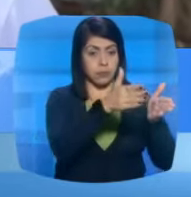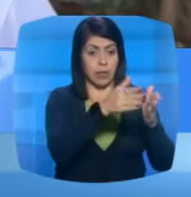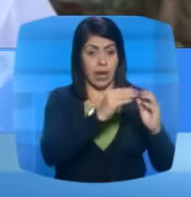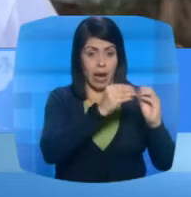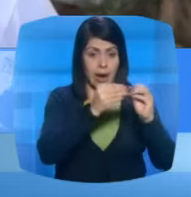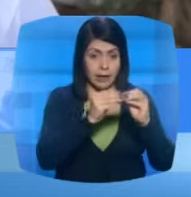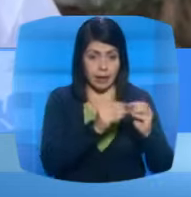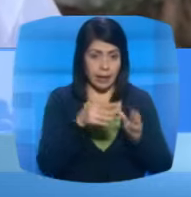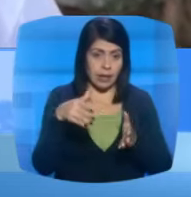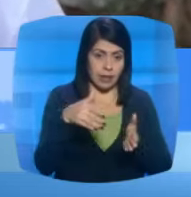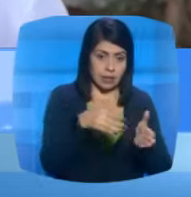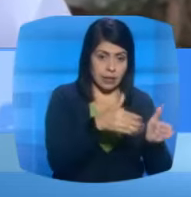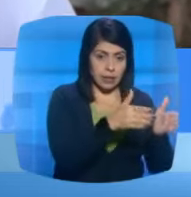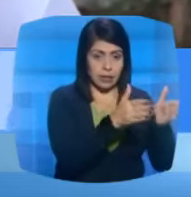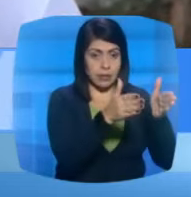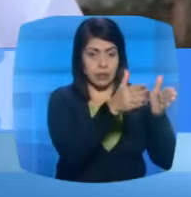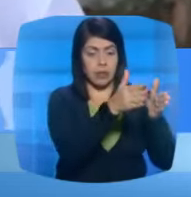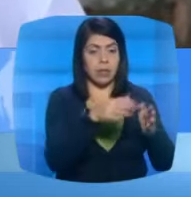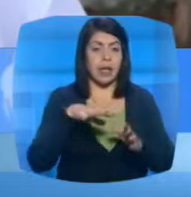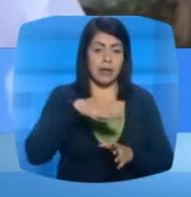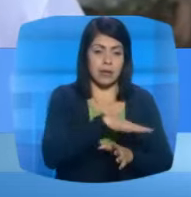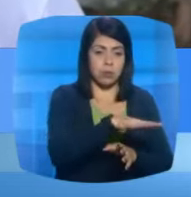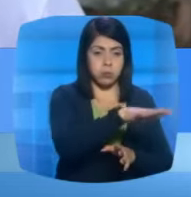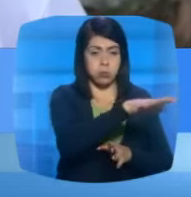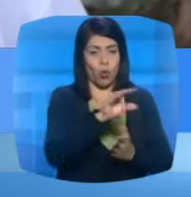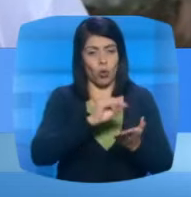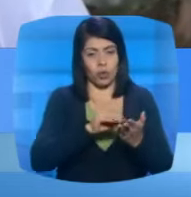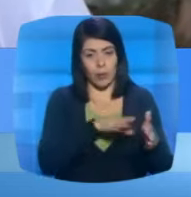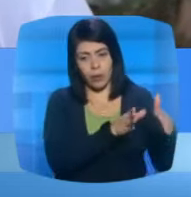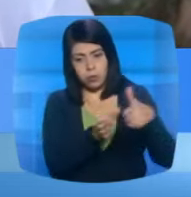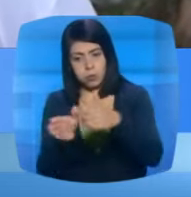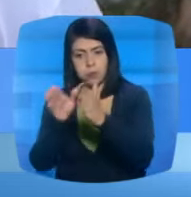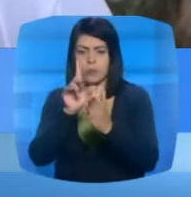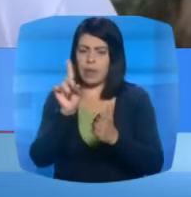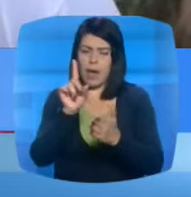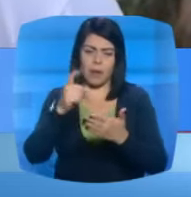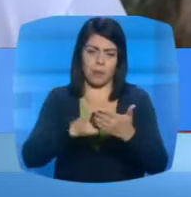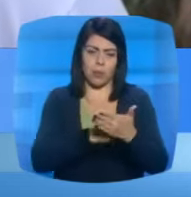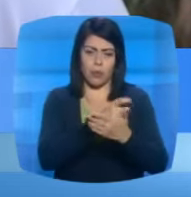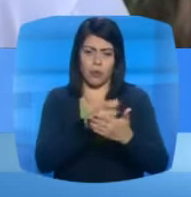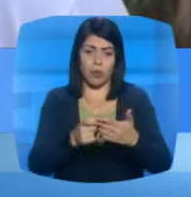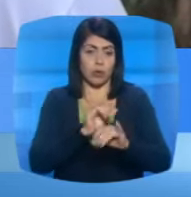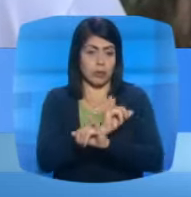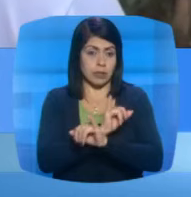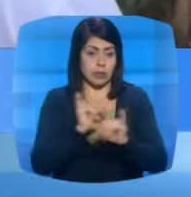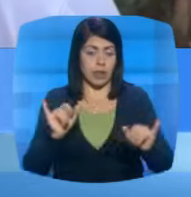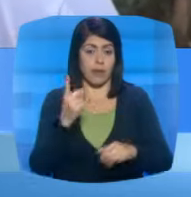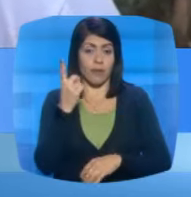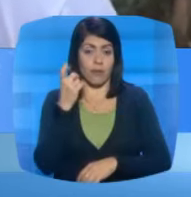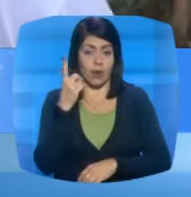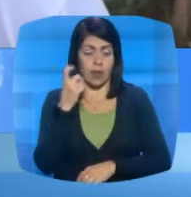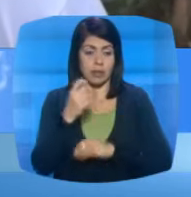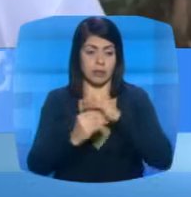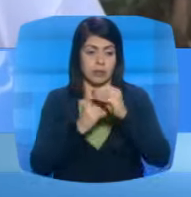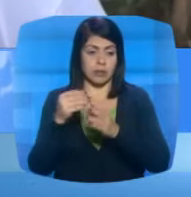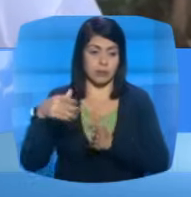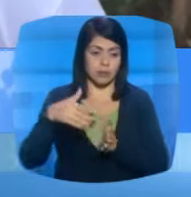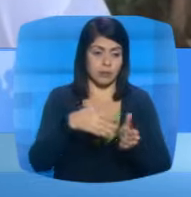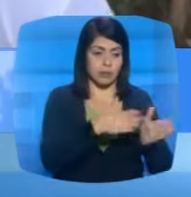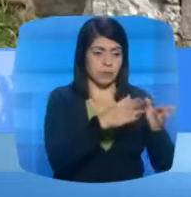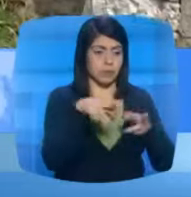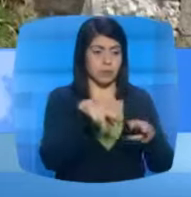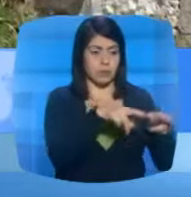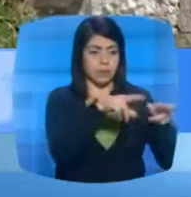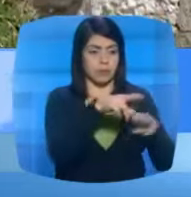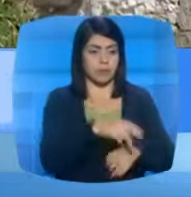esa canalización allá arriba para que esto no vuelva a suceder por este lado, igual que con lo que falta de la canalización de este